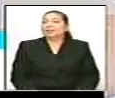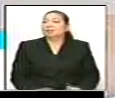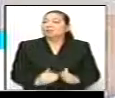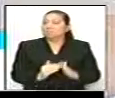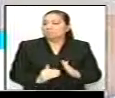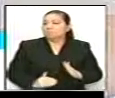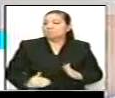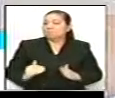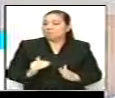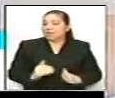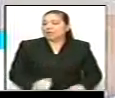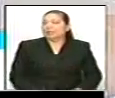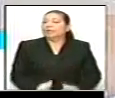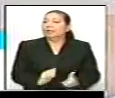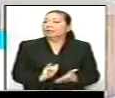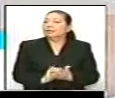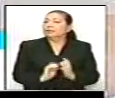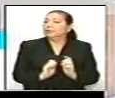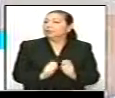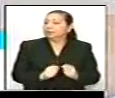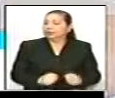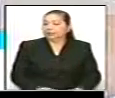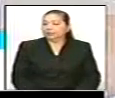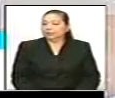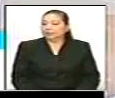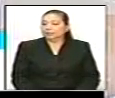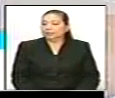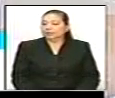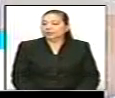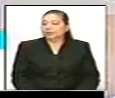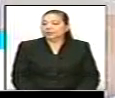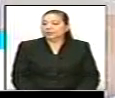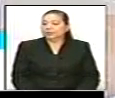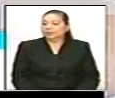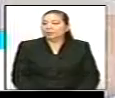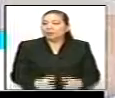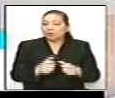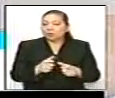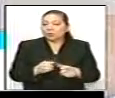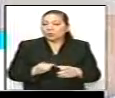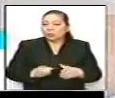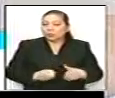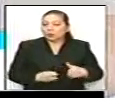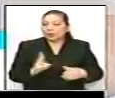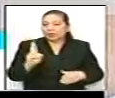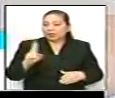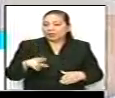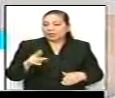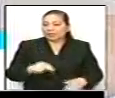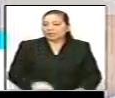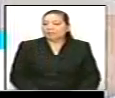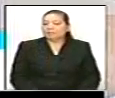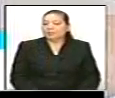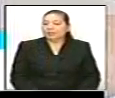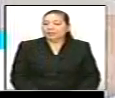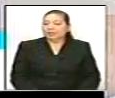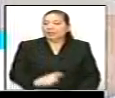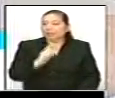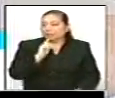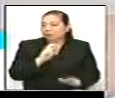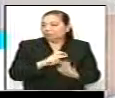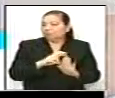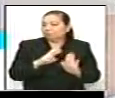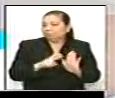macro que se le ha dado al consorcio Control Cuenca Rímac. Es un proyecto